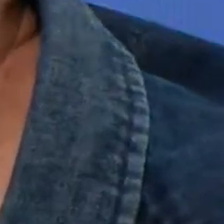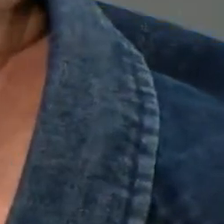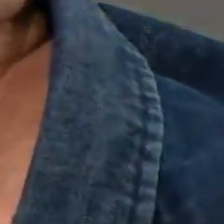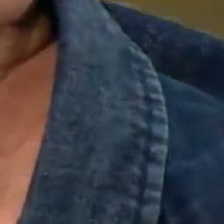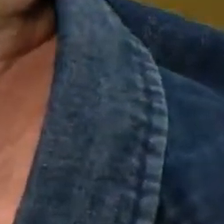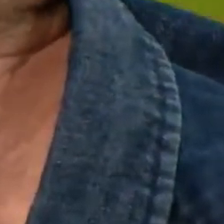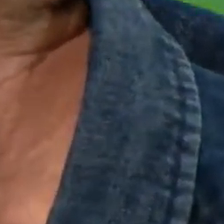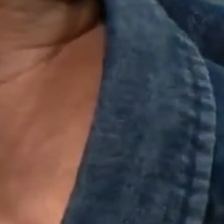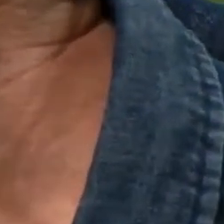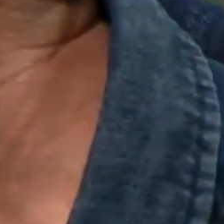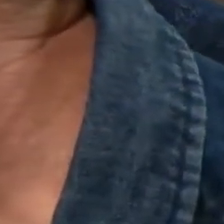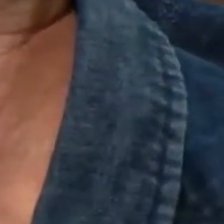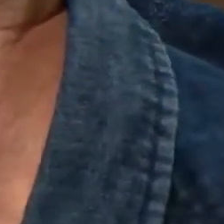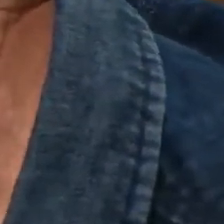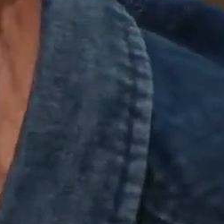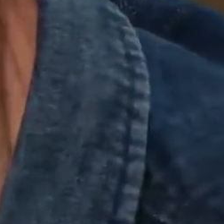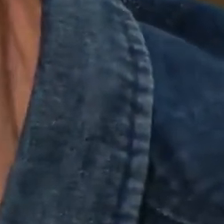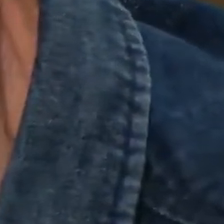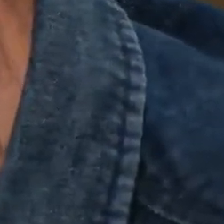Viejo Palermo, barrio surgentil,